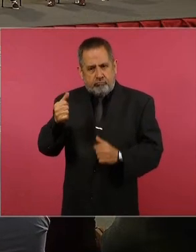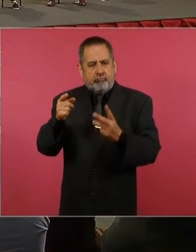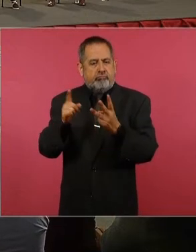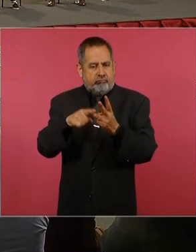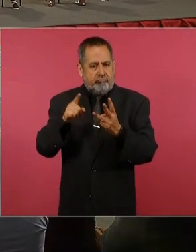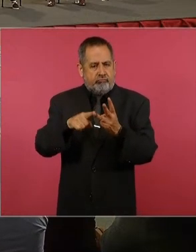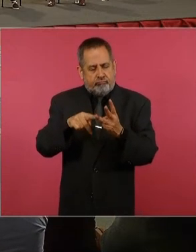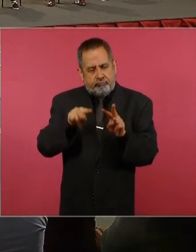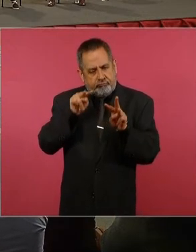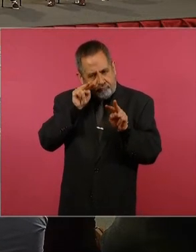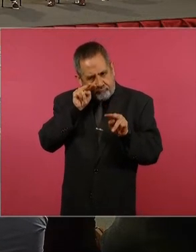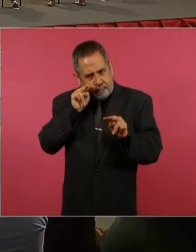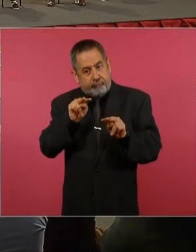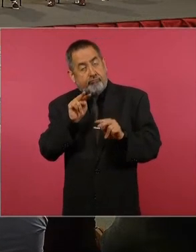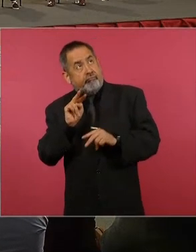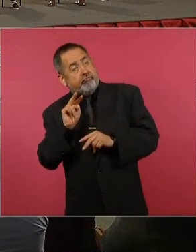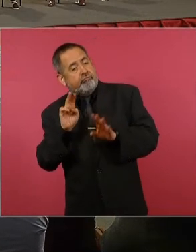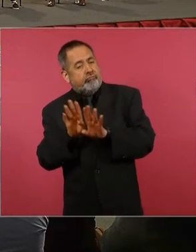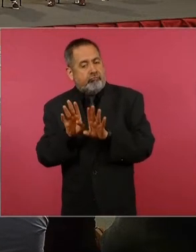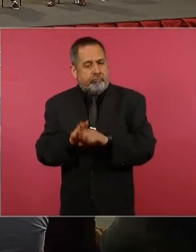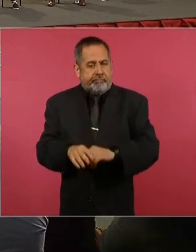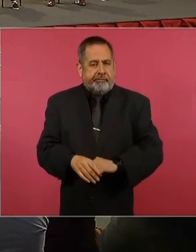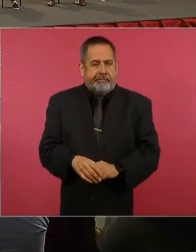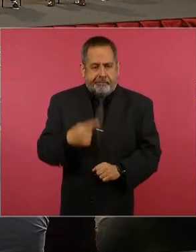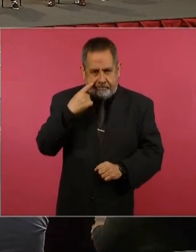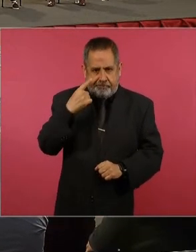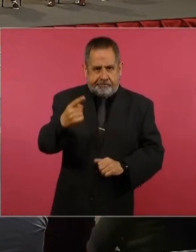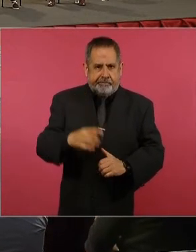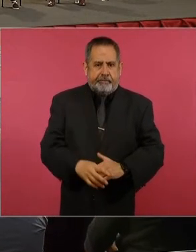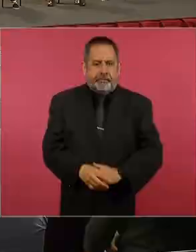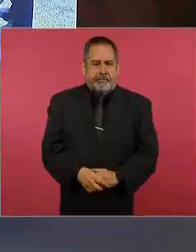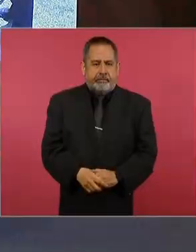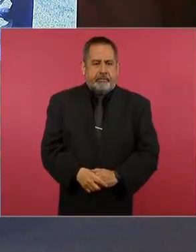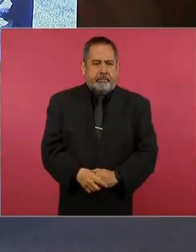telescopio, de ver el eclipse. Y traje el telescopio.